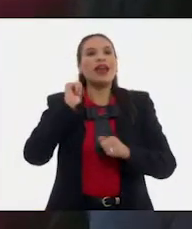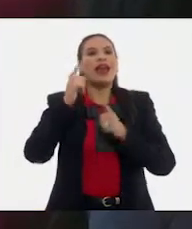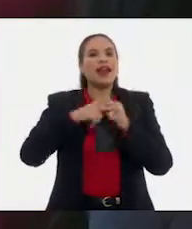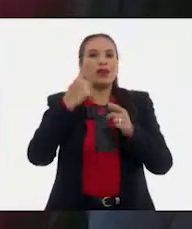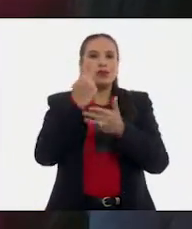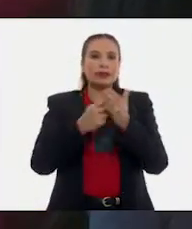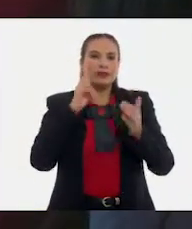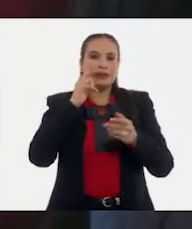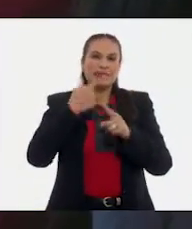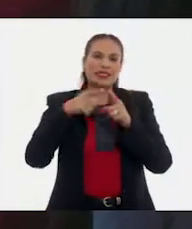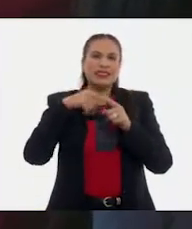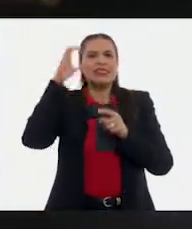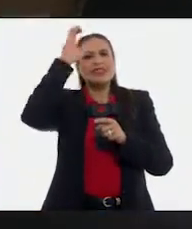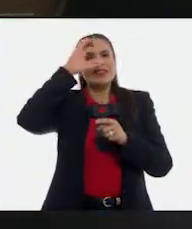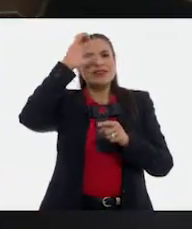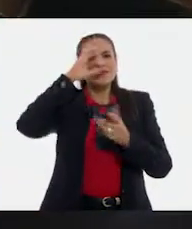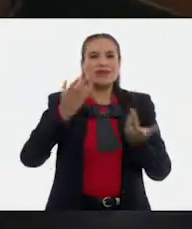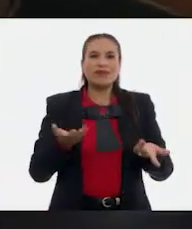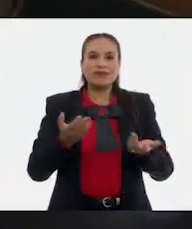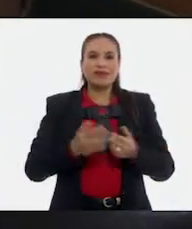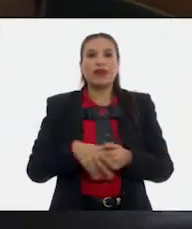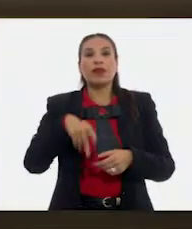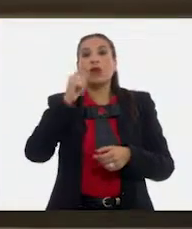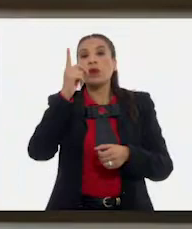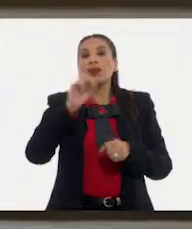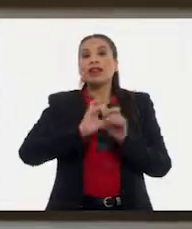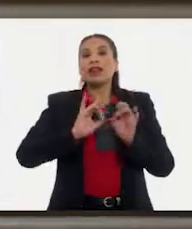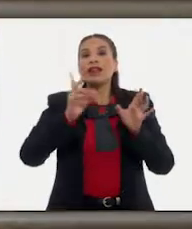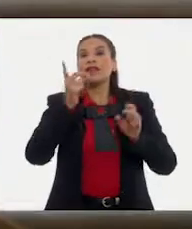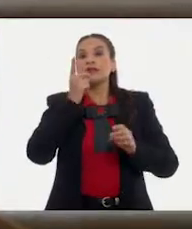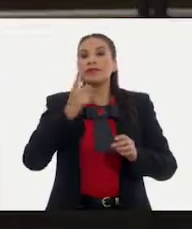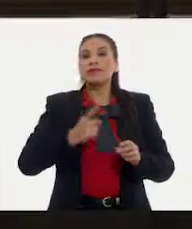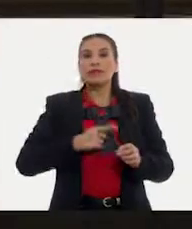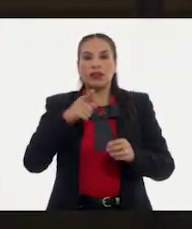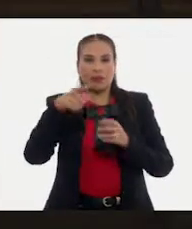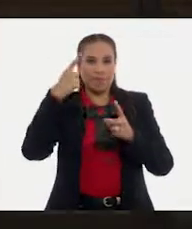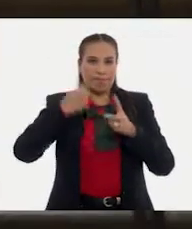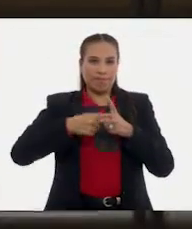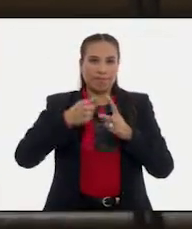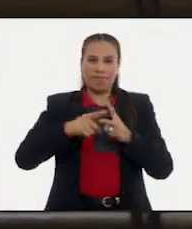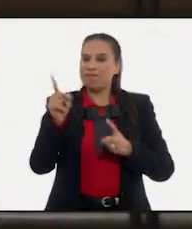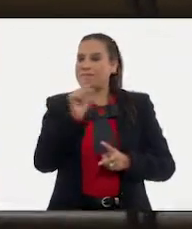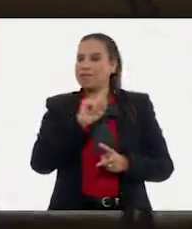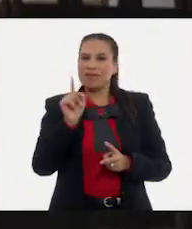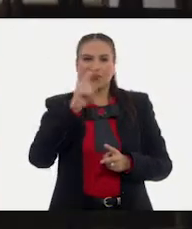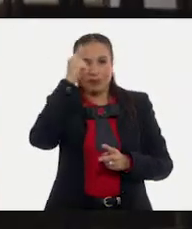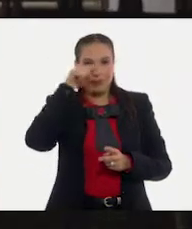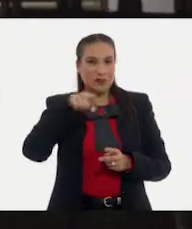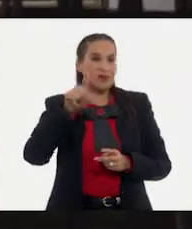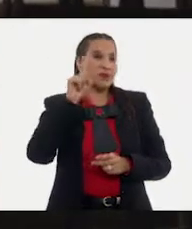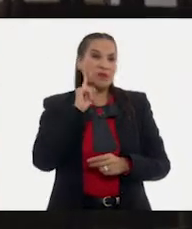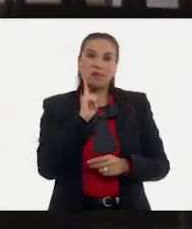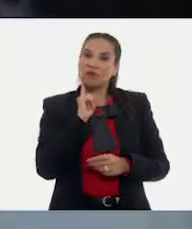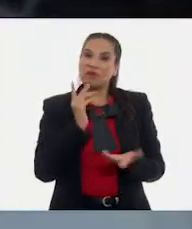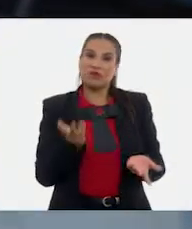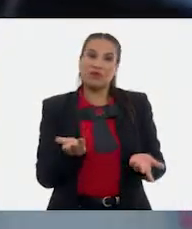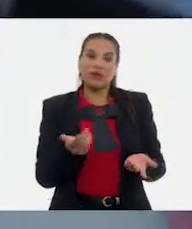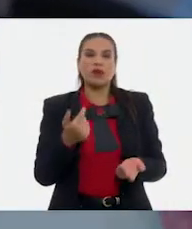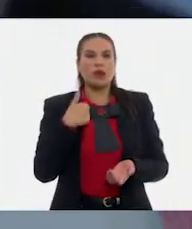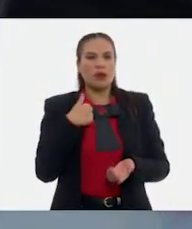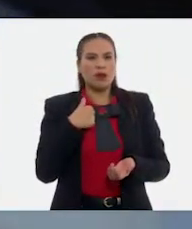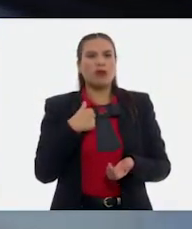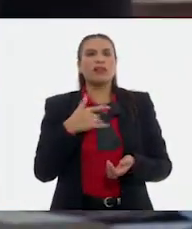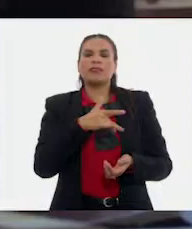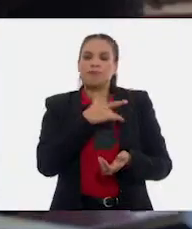de ciencia ficción. Un día alguien me dijo: las matemáticas no son para mujeres. Así que